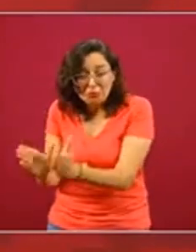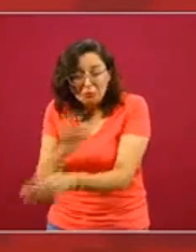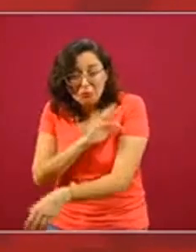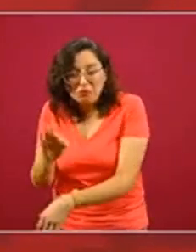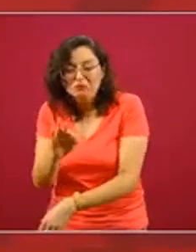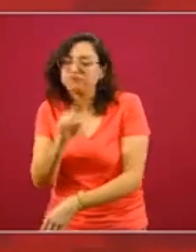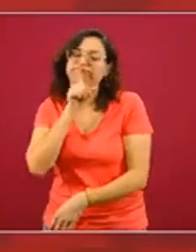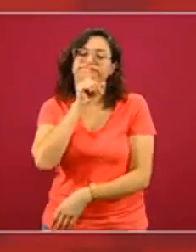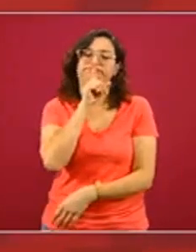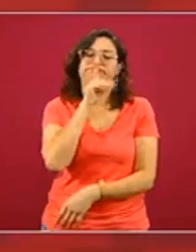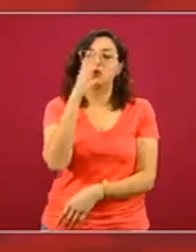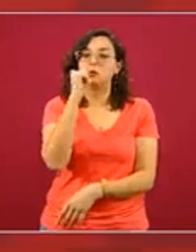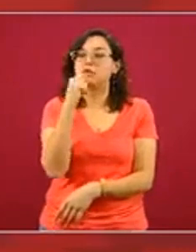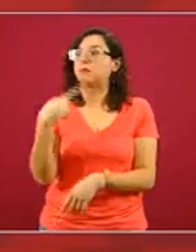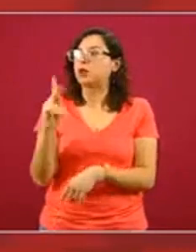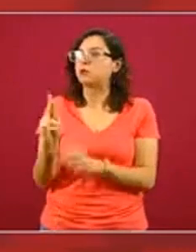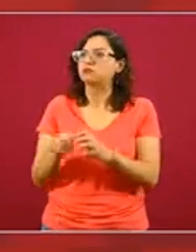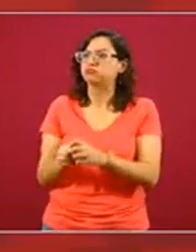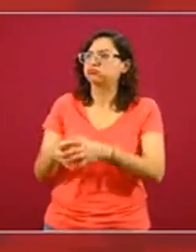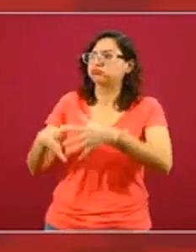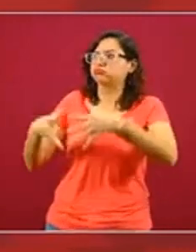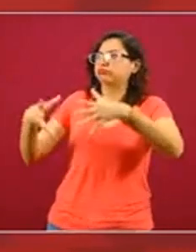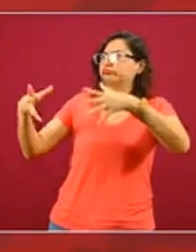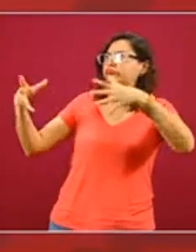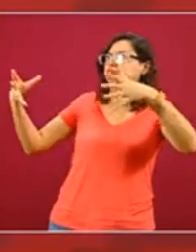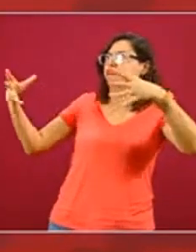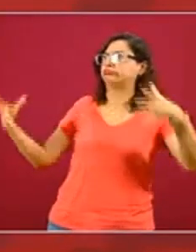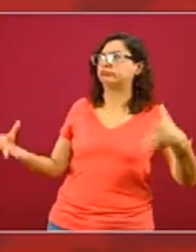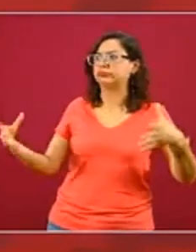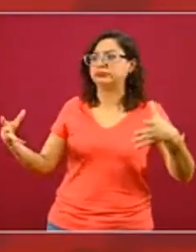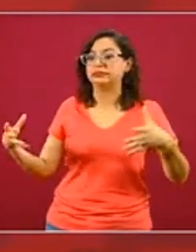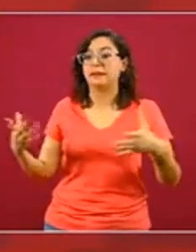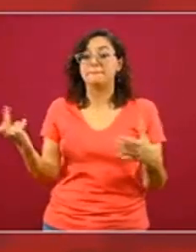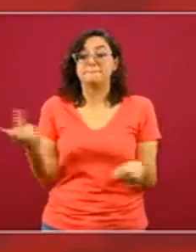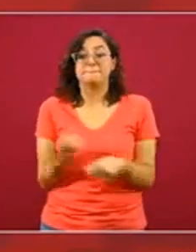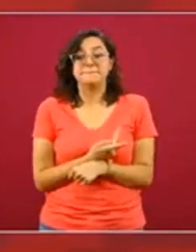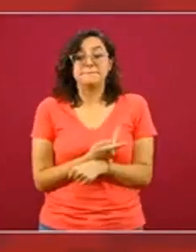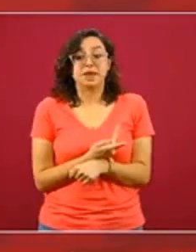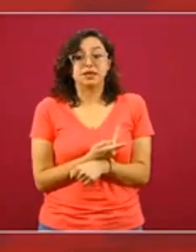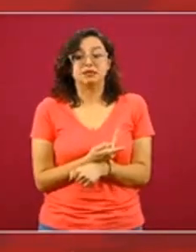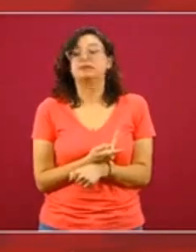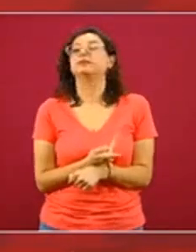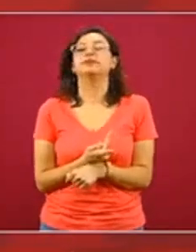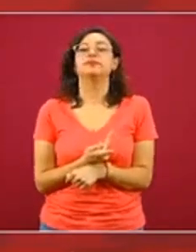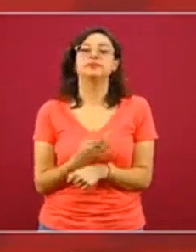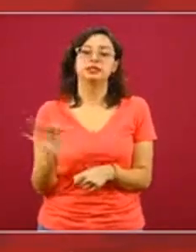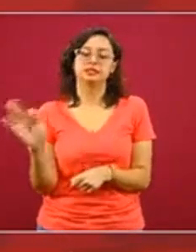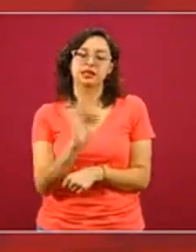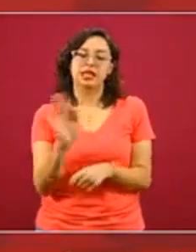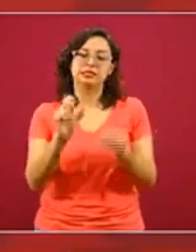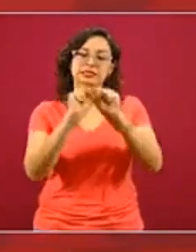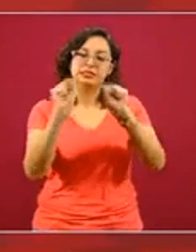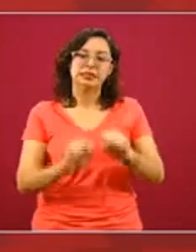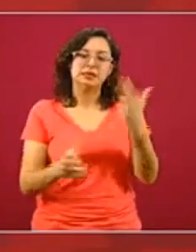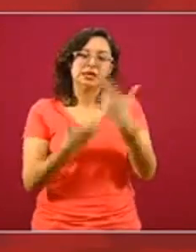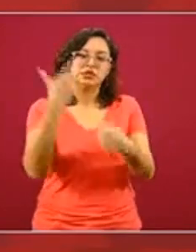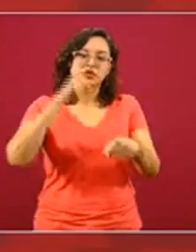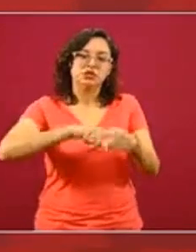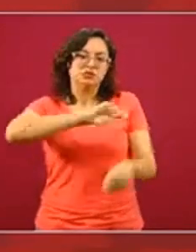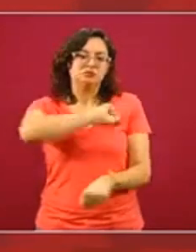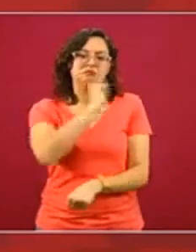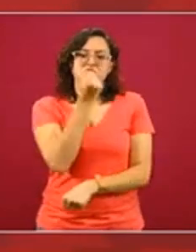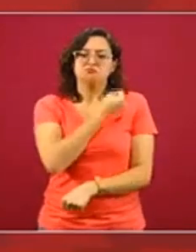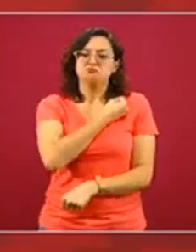pesar de ello proliferaron. Entonces, podría ser que en el Sistema Nacional de Salud no había una